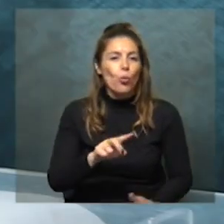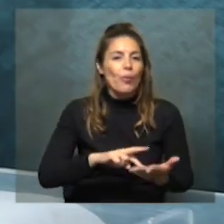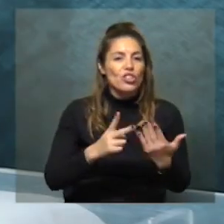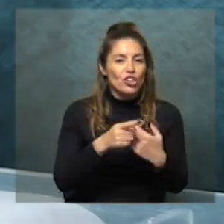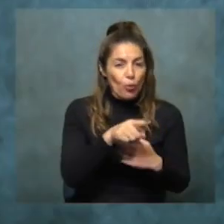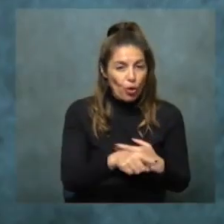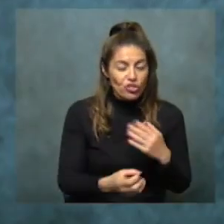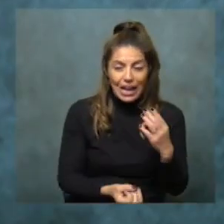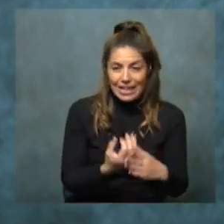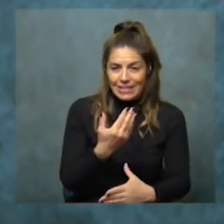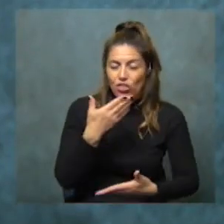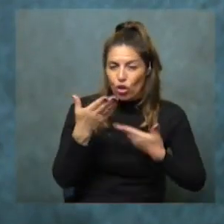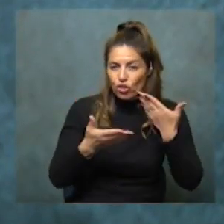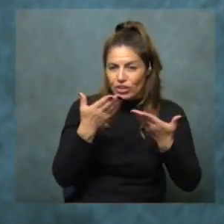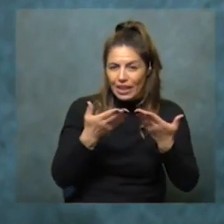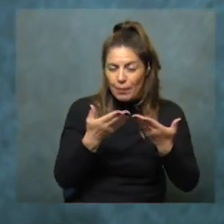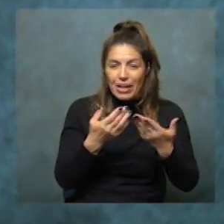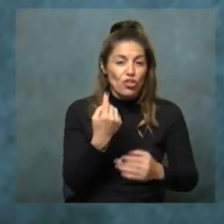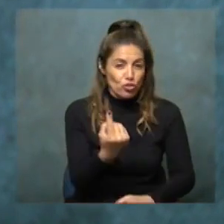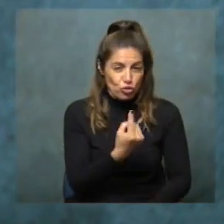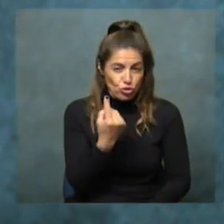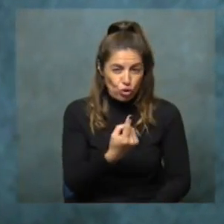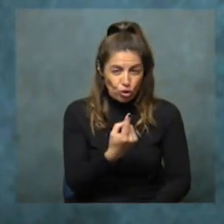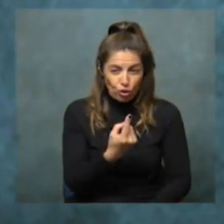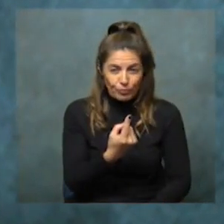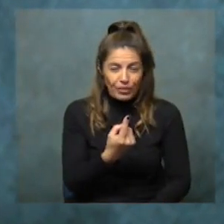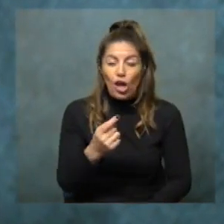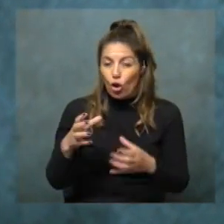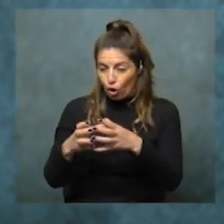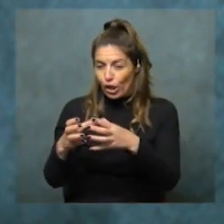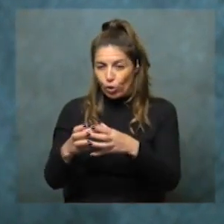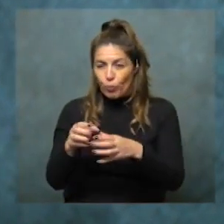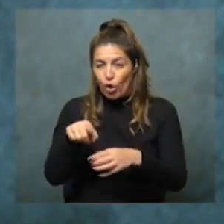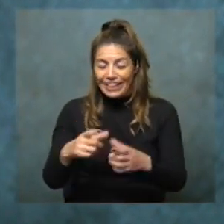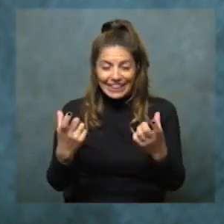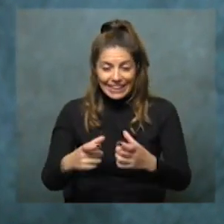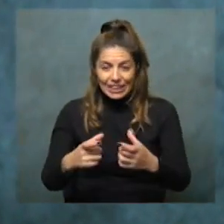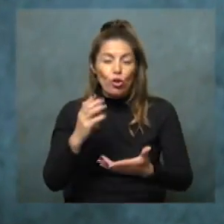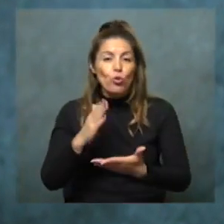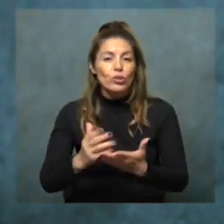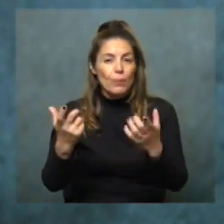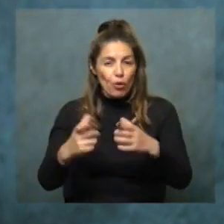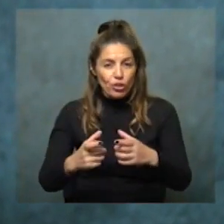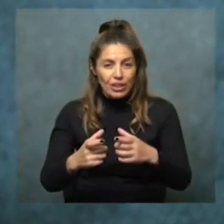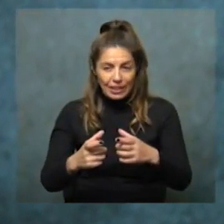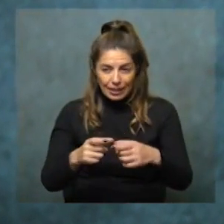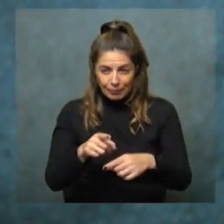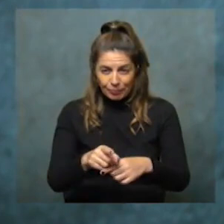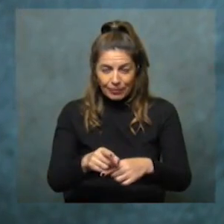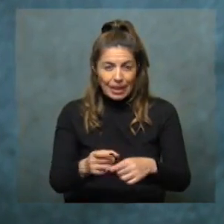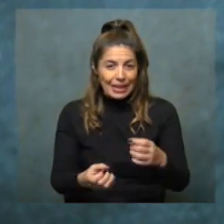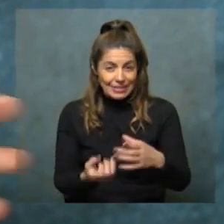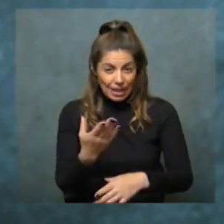estás lanzando temas así individualmente y con Nickel este disco, ¿no? El último disco de Paz y Swing que